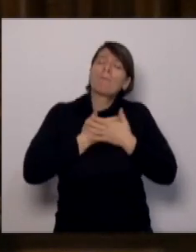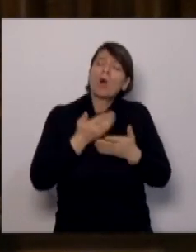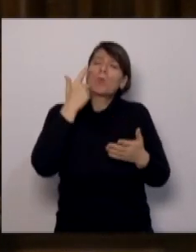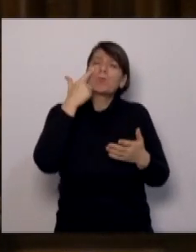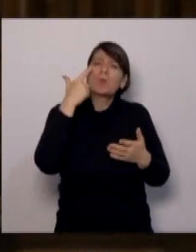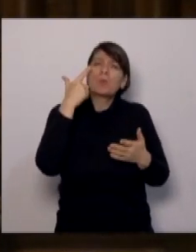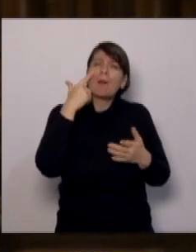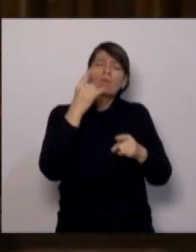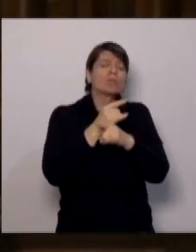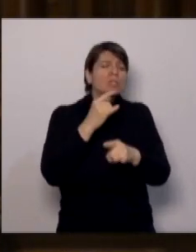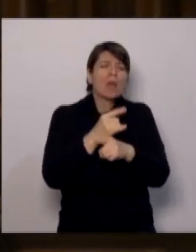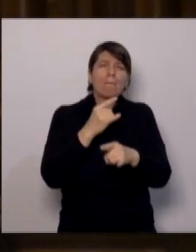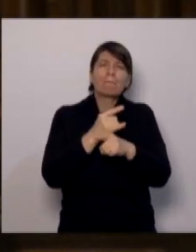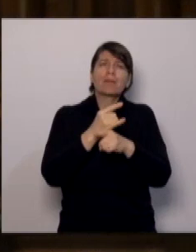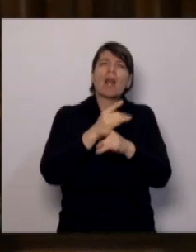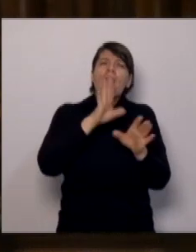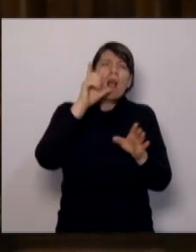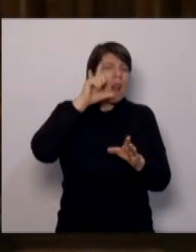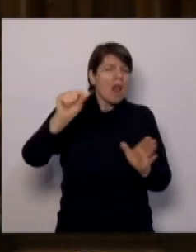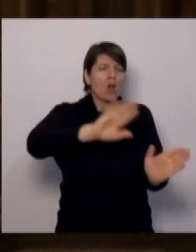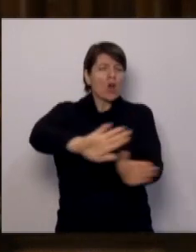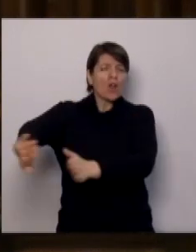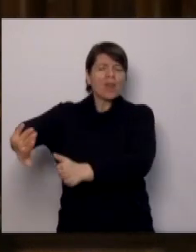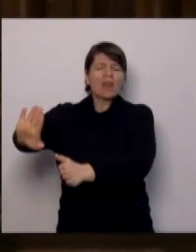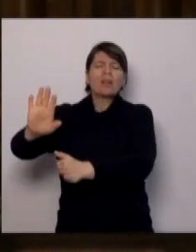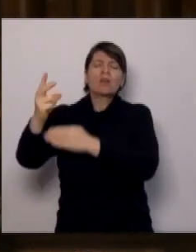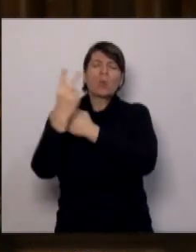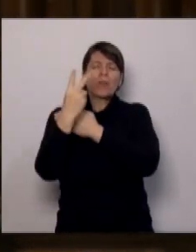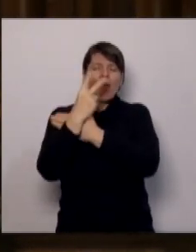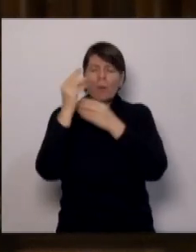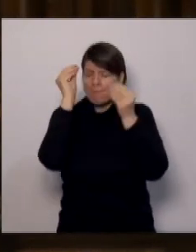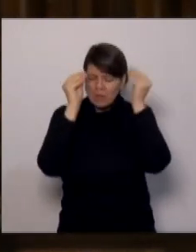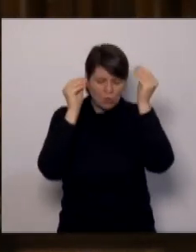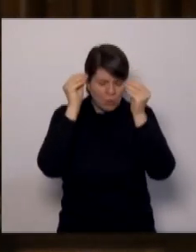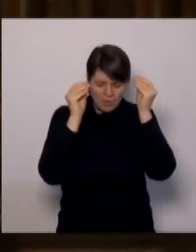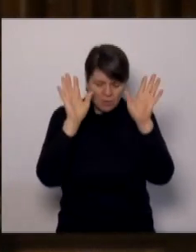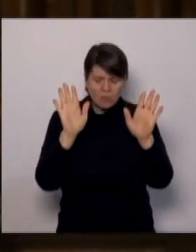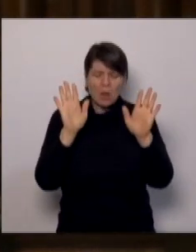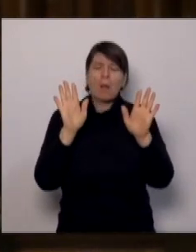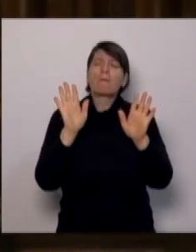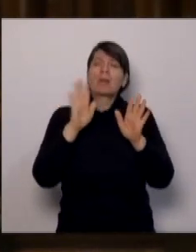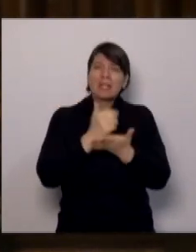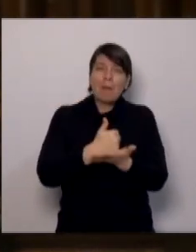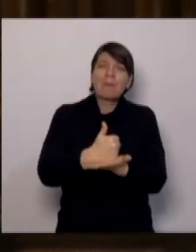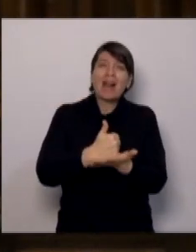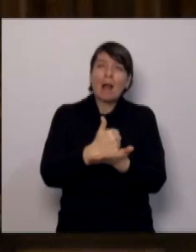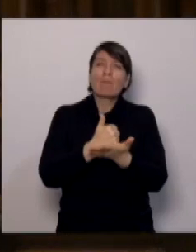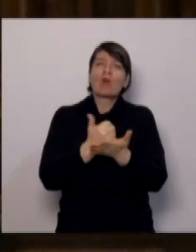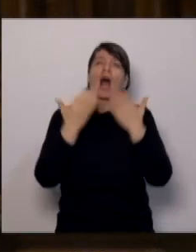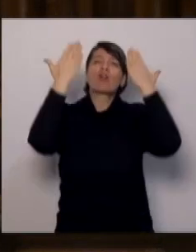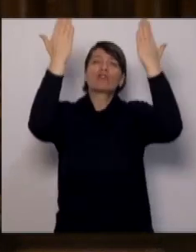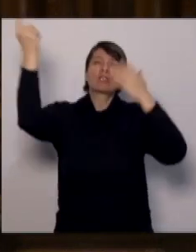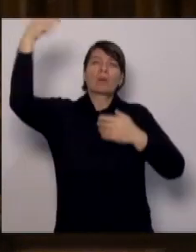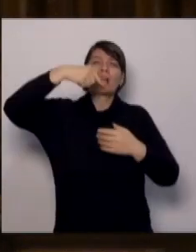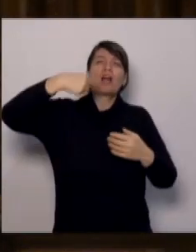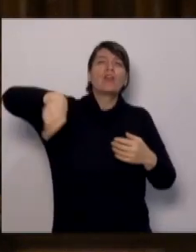vivamos siempre libres de pecado y protegidos de toda perturbación, mientras esperamos la gloriosa venida